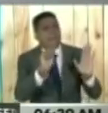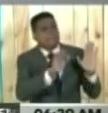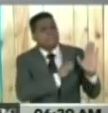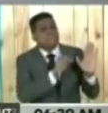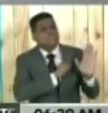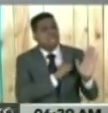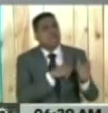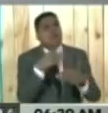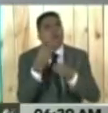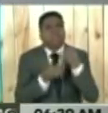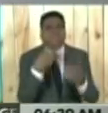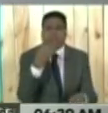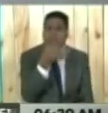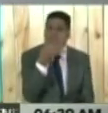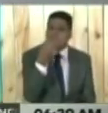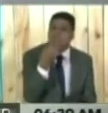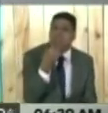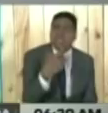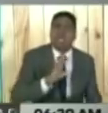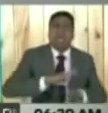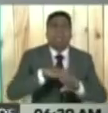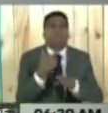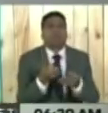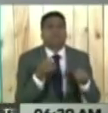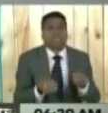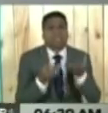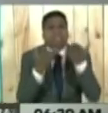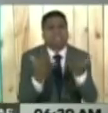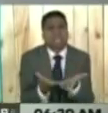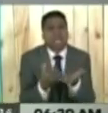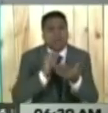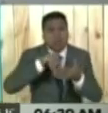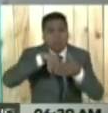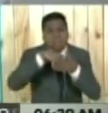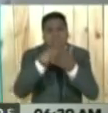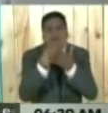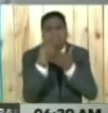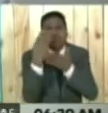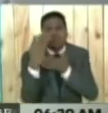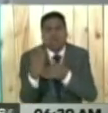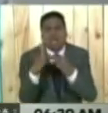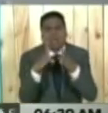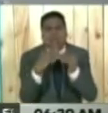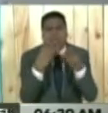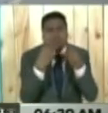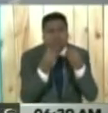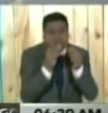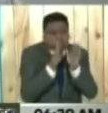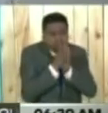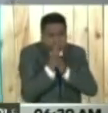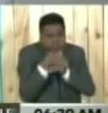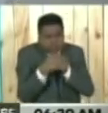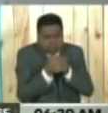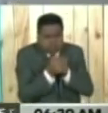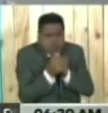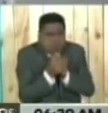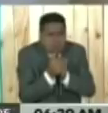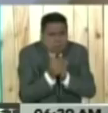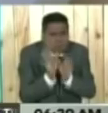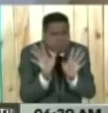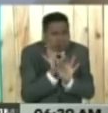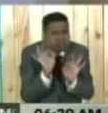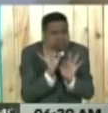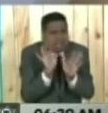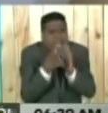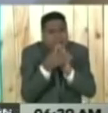hacerlo de la manera real? ¿Por qué entregarlo de madrugada con tanto misterio al Consejo Nacional Electoral? ¿A qué se debe todo esto? Merly,